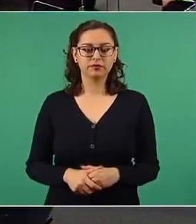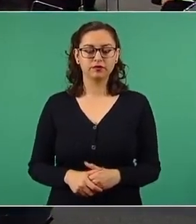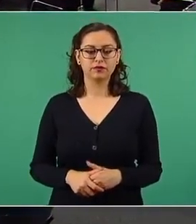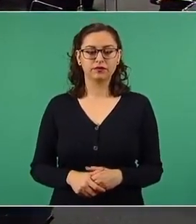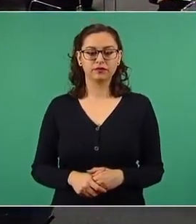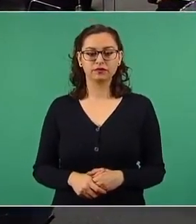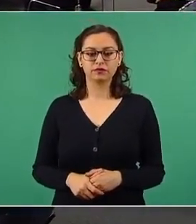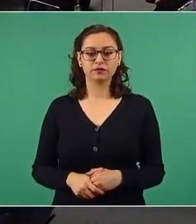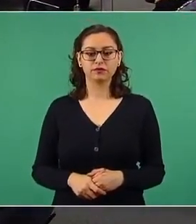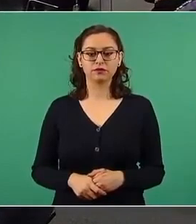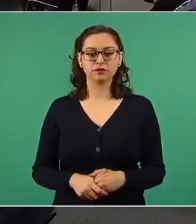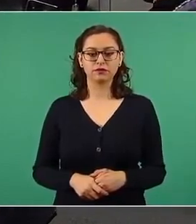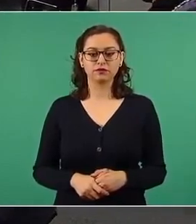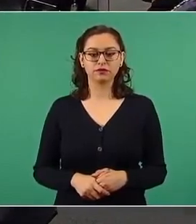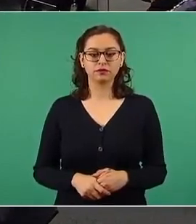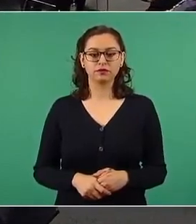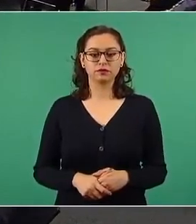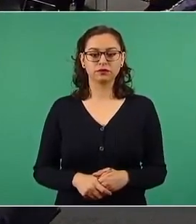posiblemente